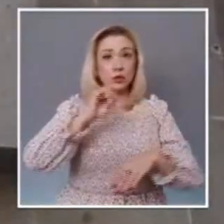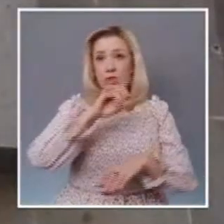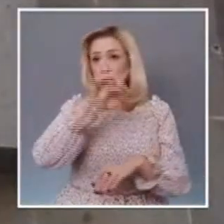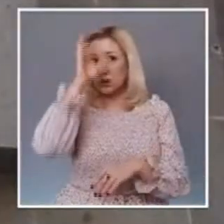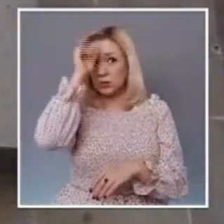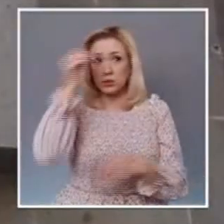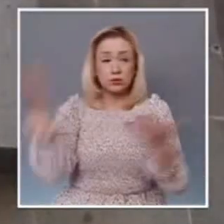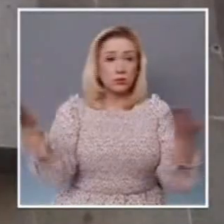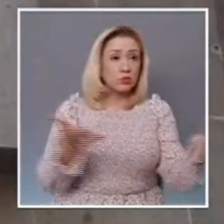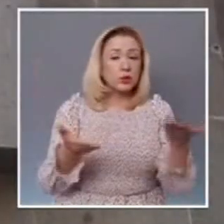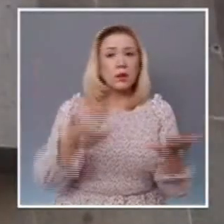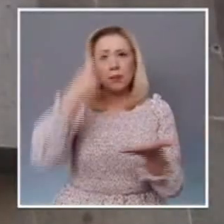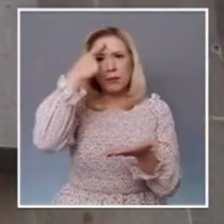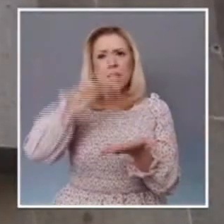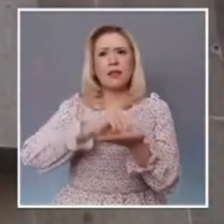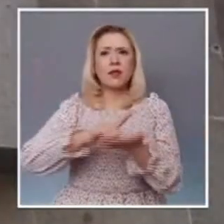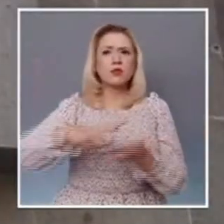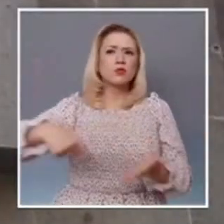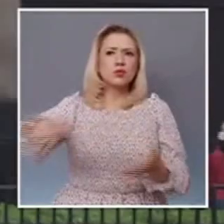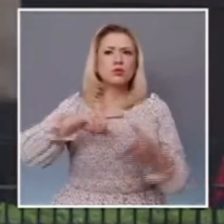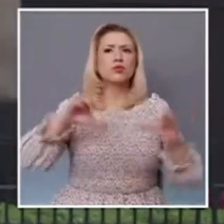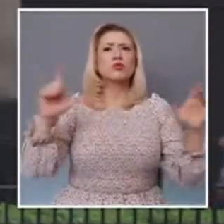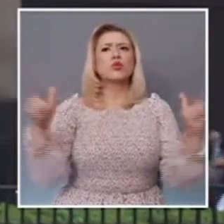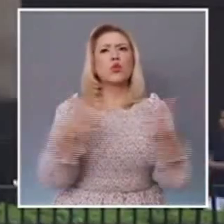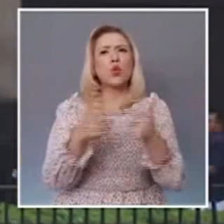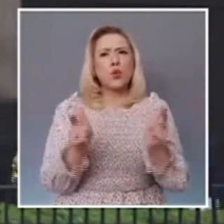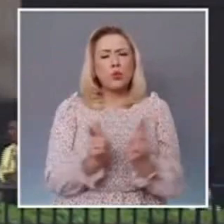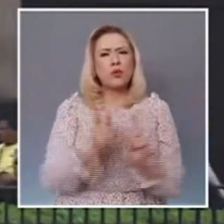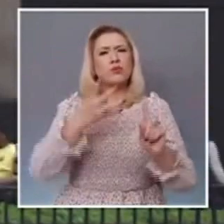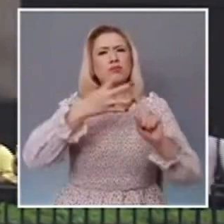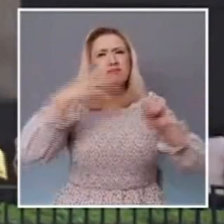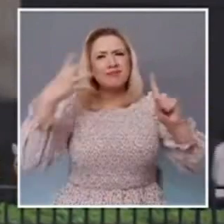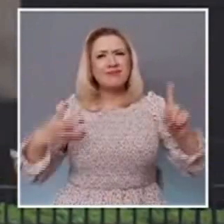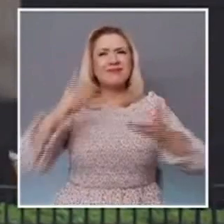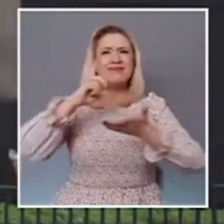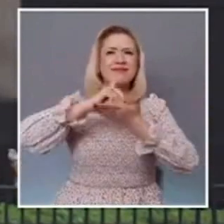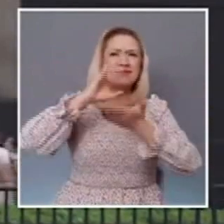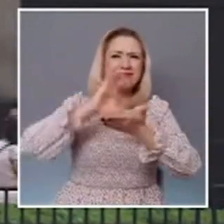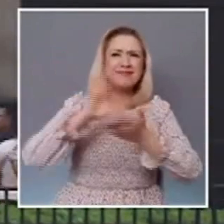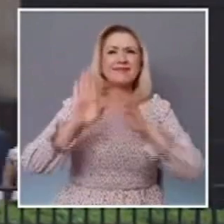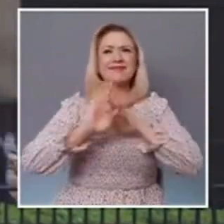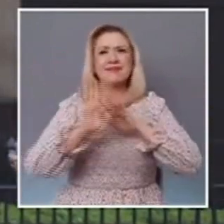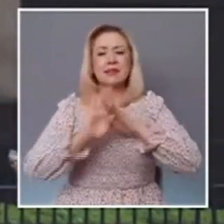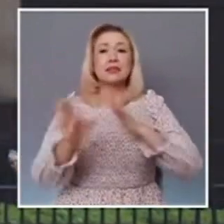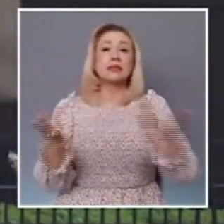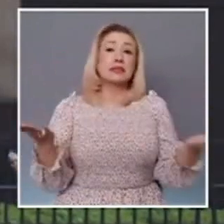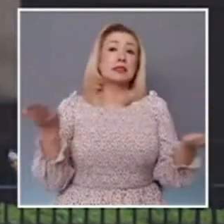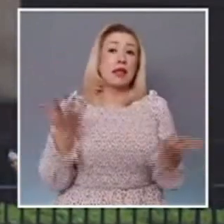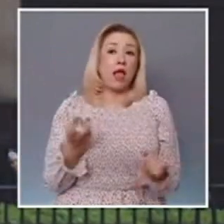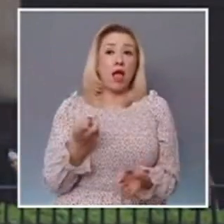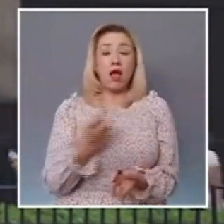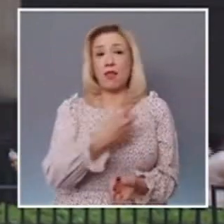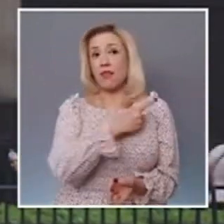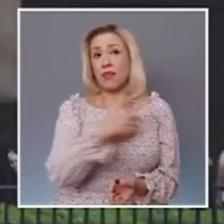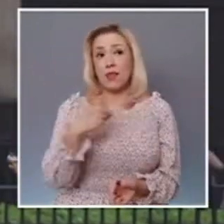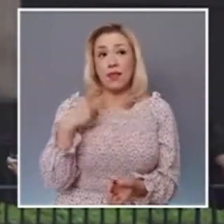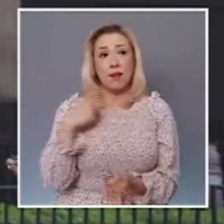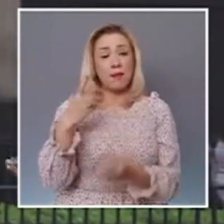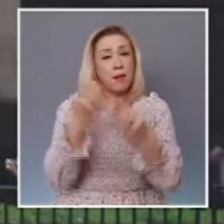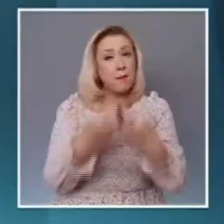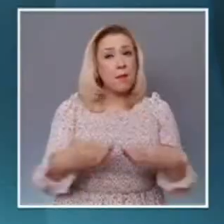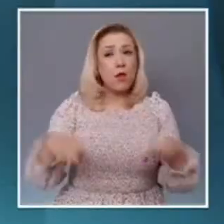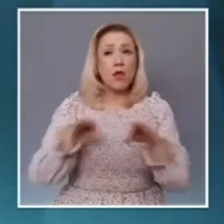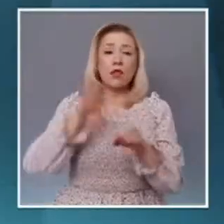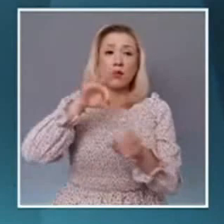las minorías democráticas. La Corte determinó que a fin de preservar el principio de certeza que debe regir en materia electoral en los comicios